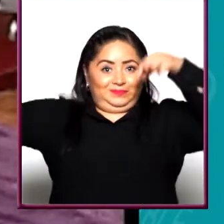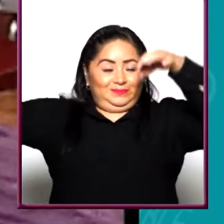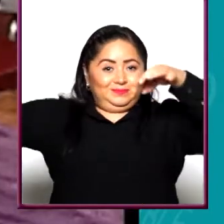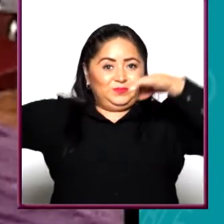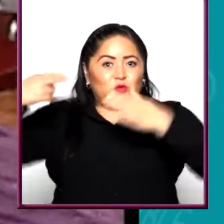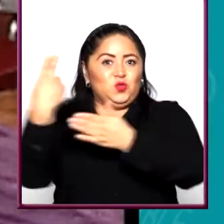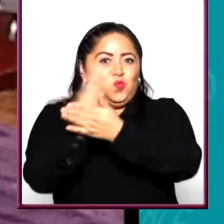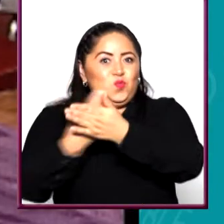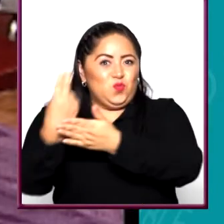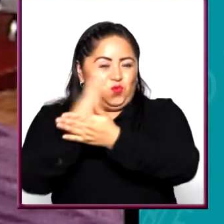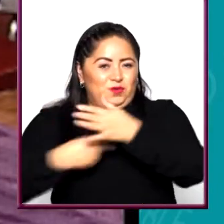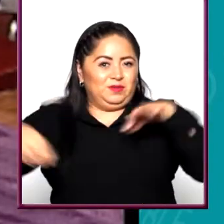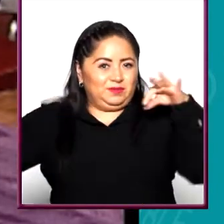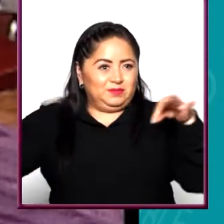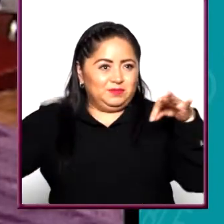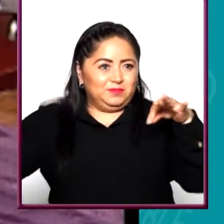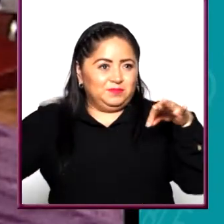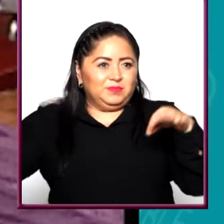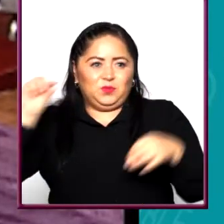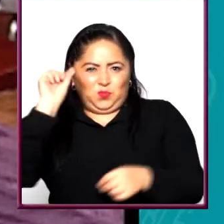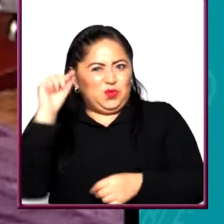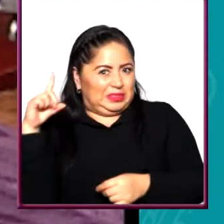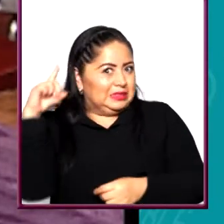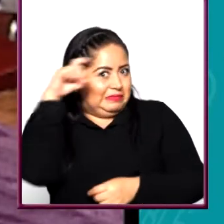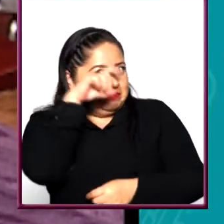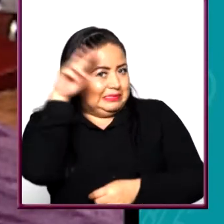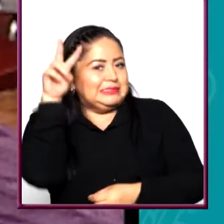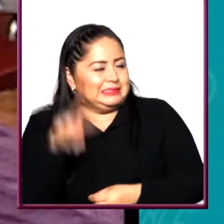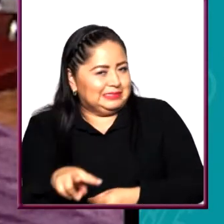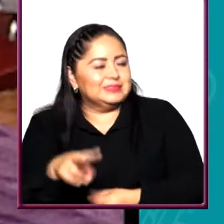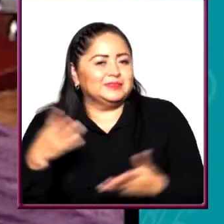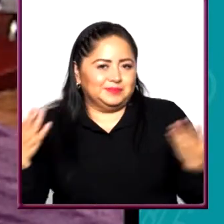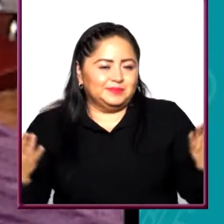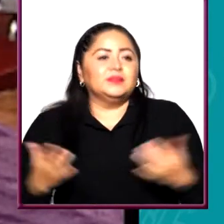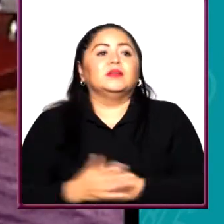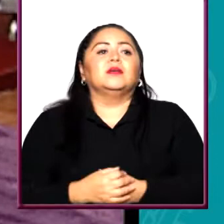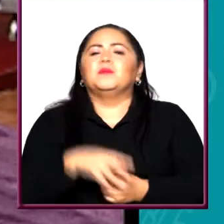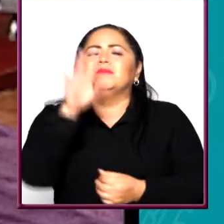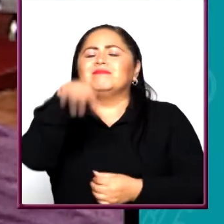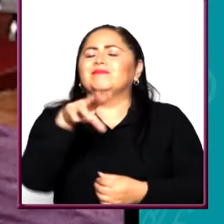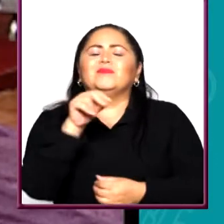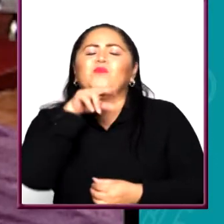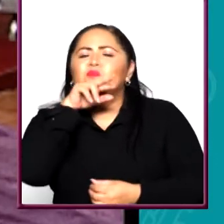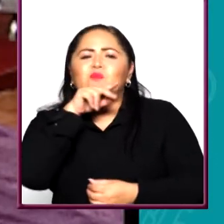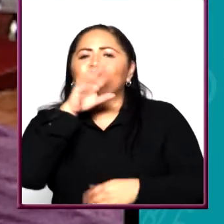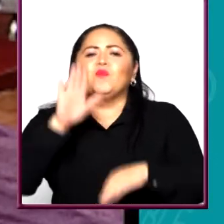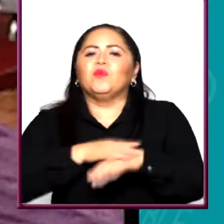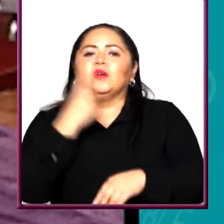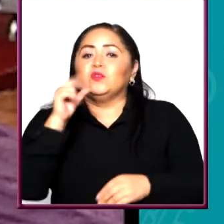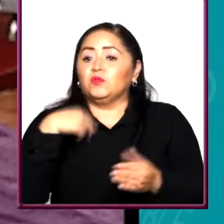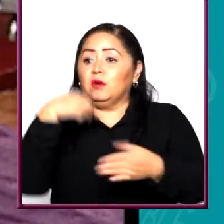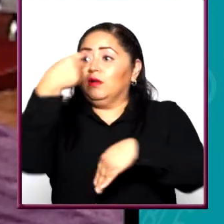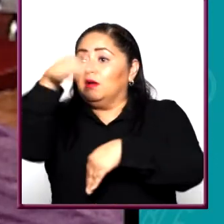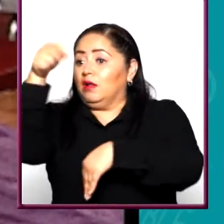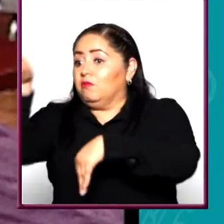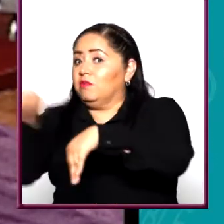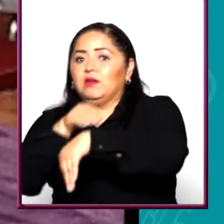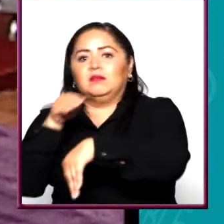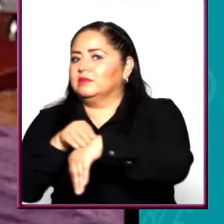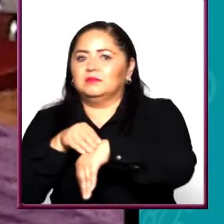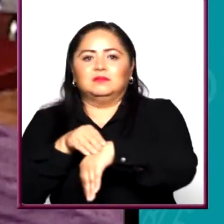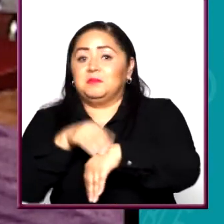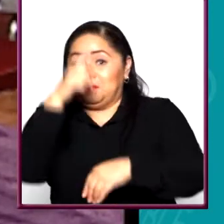Aquí están los dibujos de nuestro sondeo. Se las puse un poco difícil, ¿verdad? Pero no te preocupes, porque no los voy a